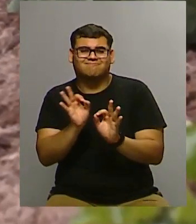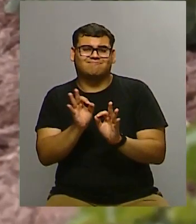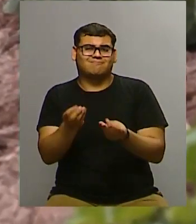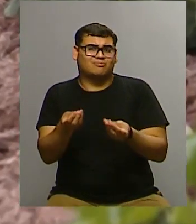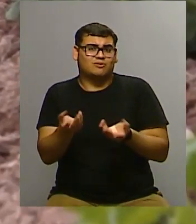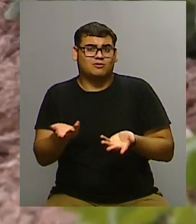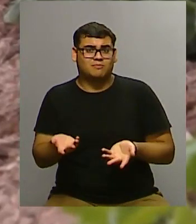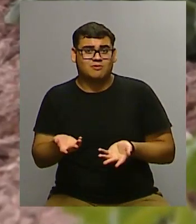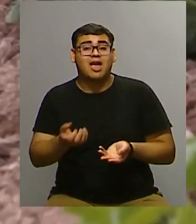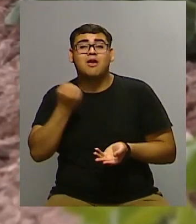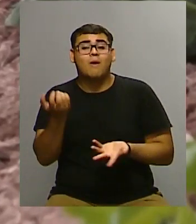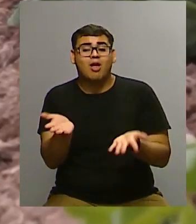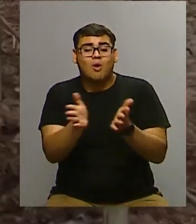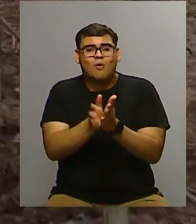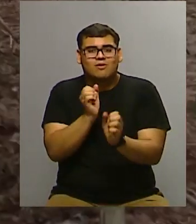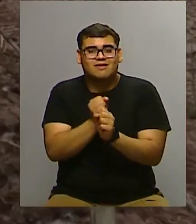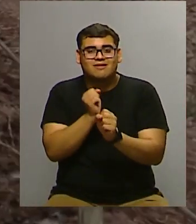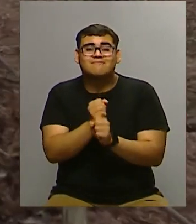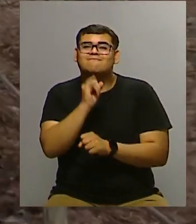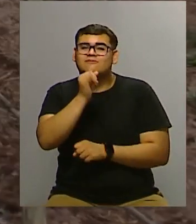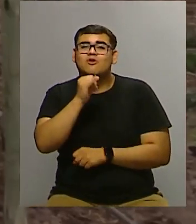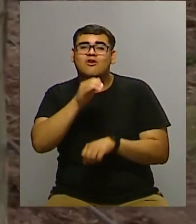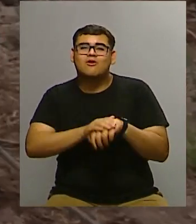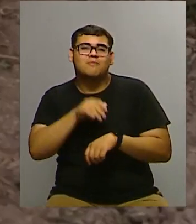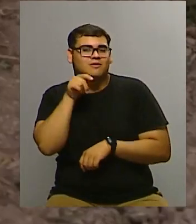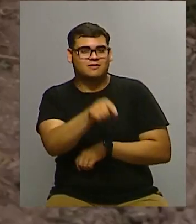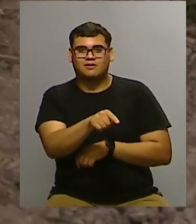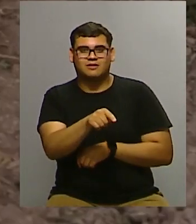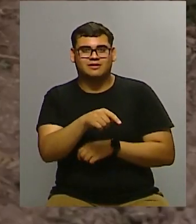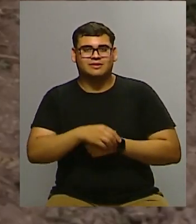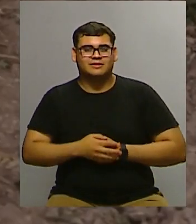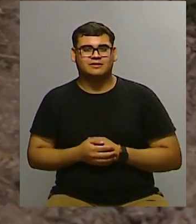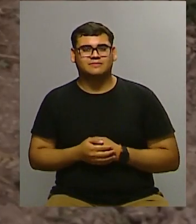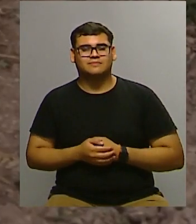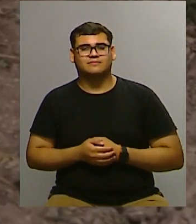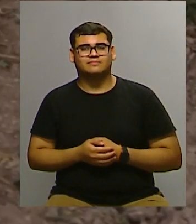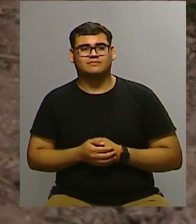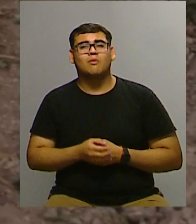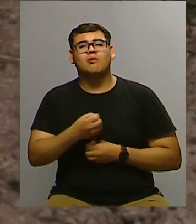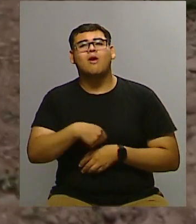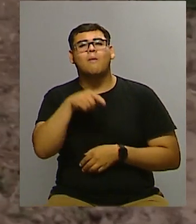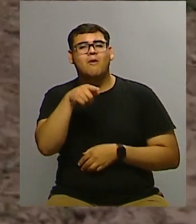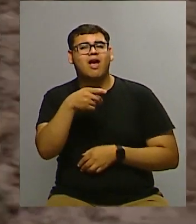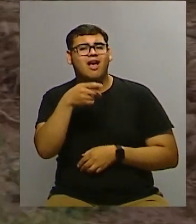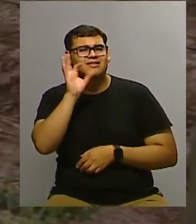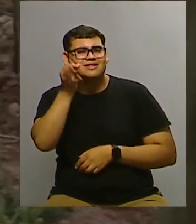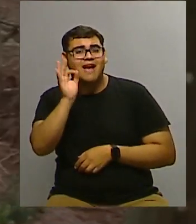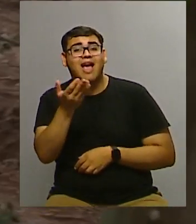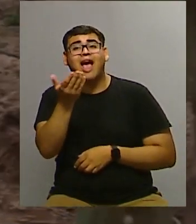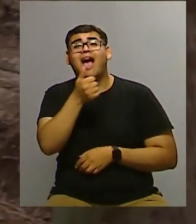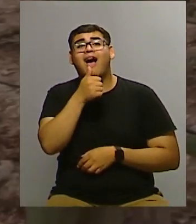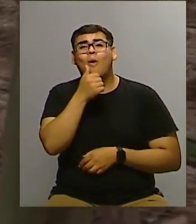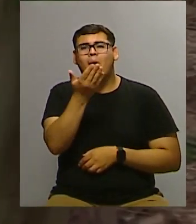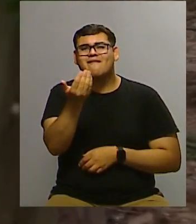Es un trabajo en conjunto. Tenés que hacerte cargo. Si vos estás viendo que cada vez hay menos agua, de nada